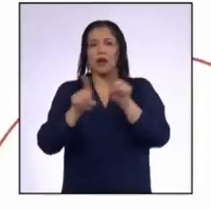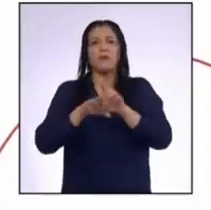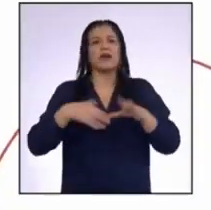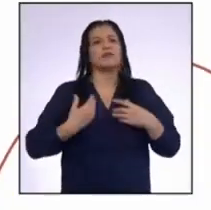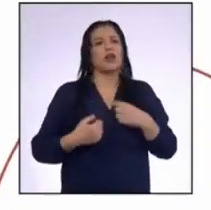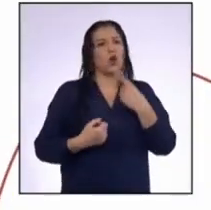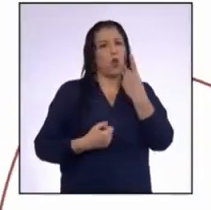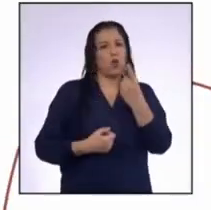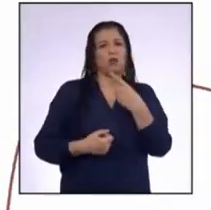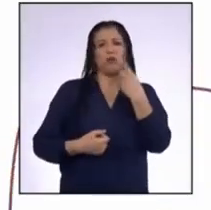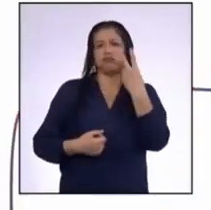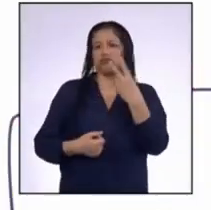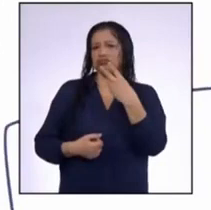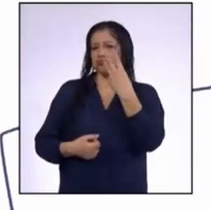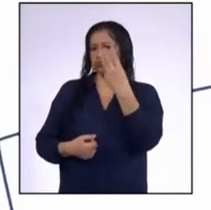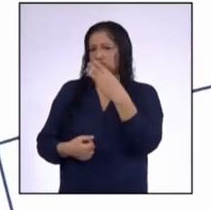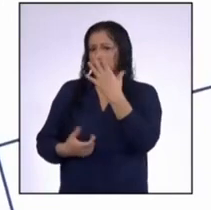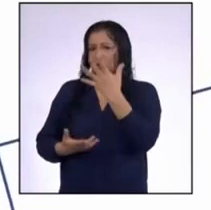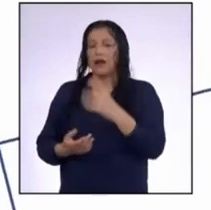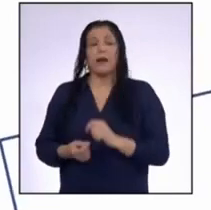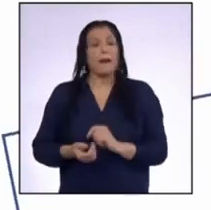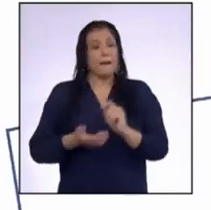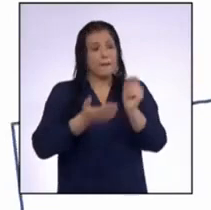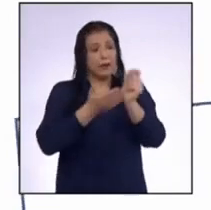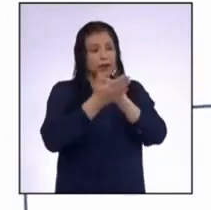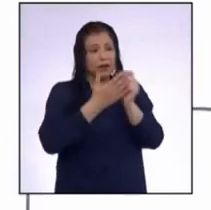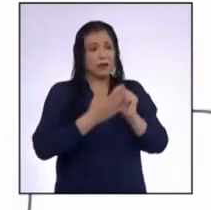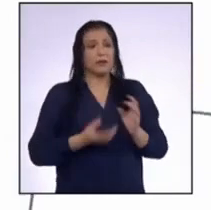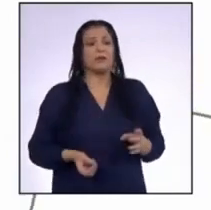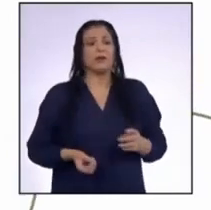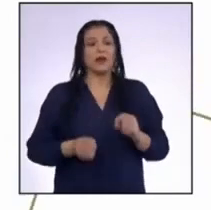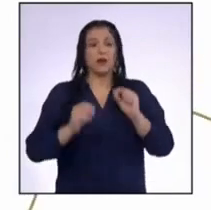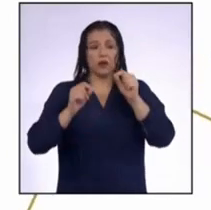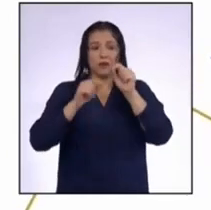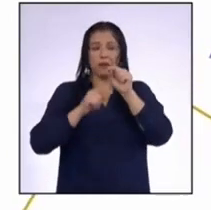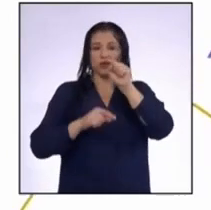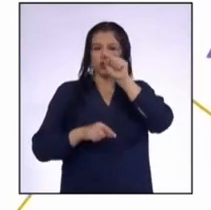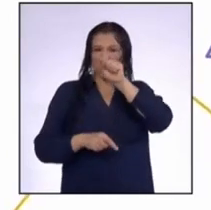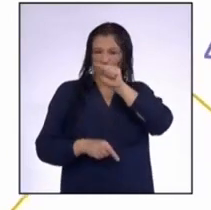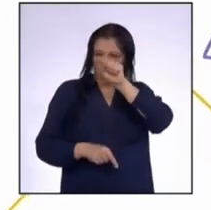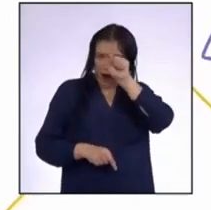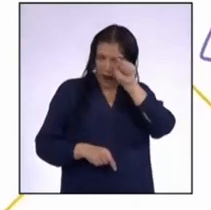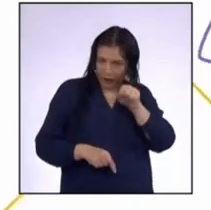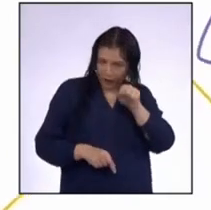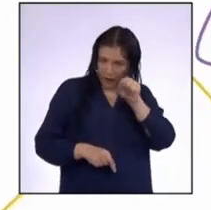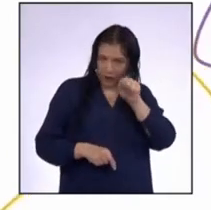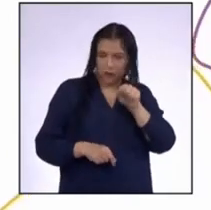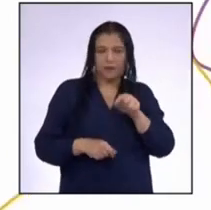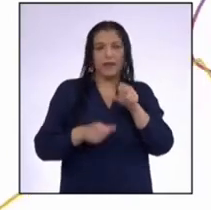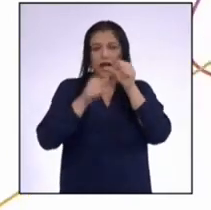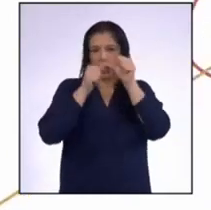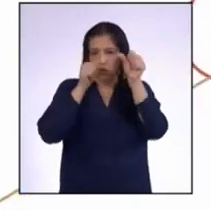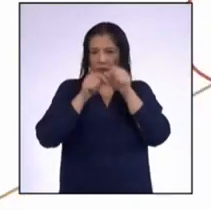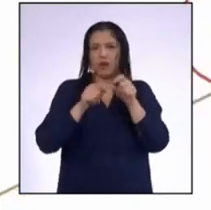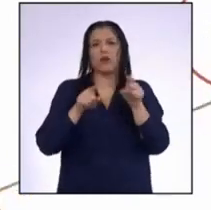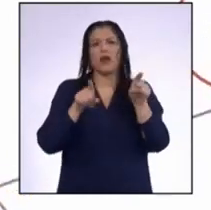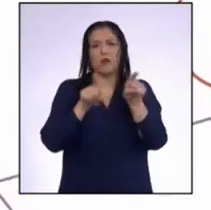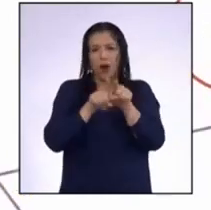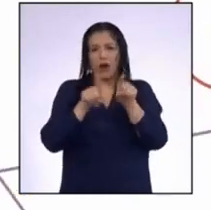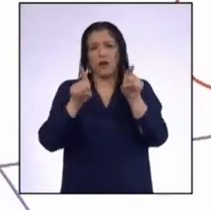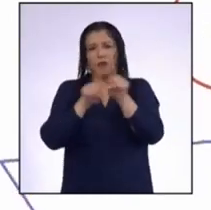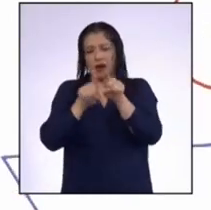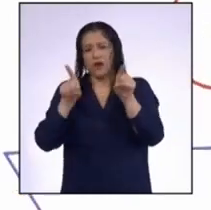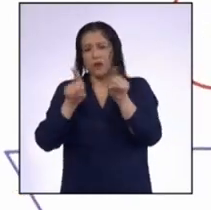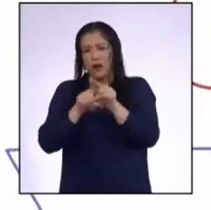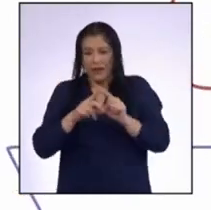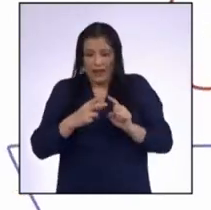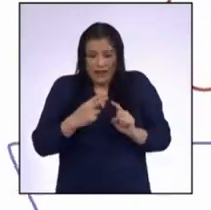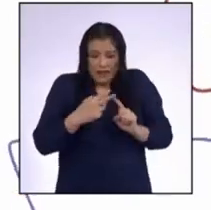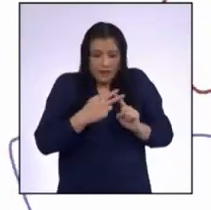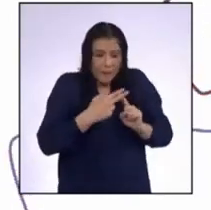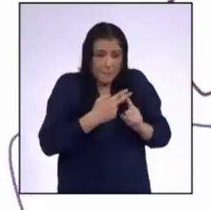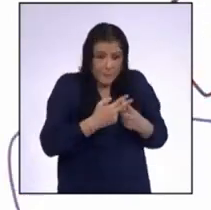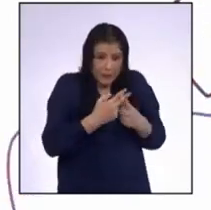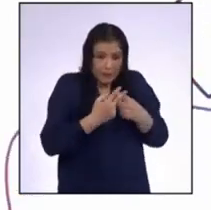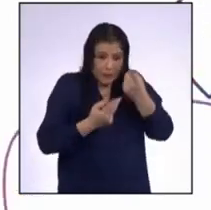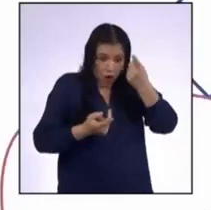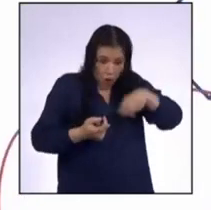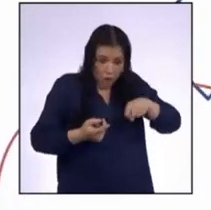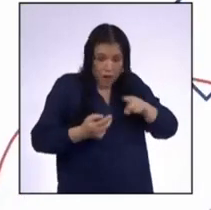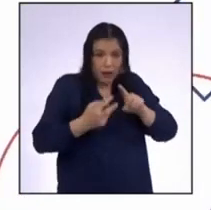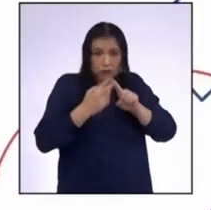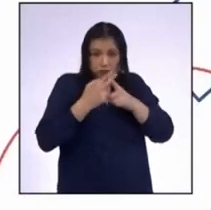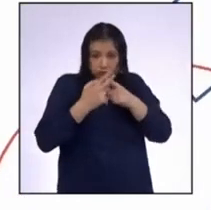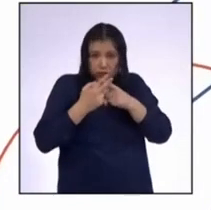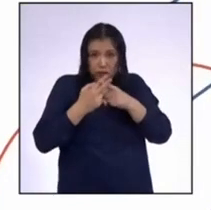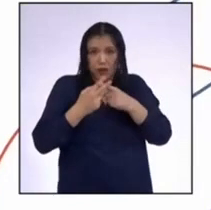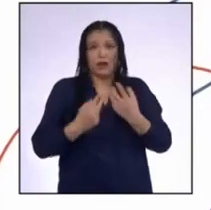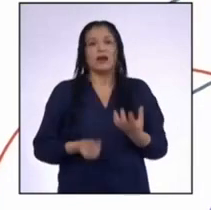o más cifras. Para escribirlos, colocamos un arco encima del periodo. Si el periodo comienza inmediatamente detrás de la coma